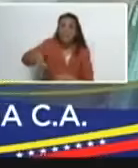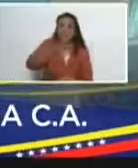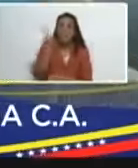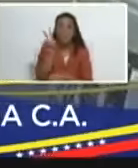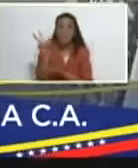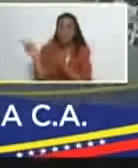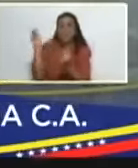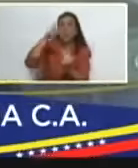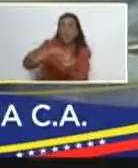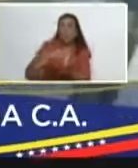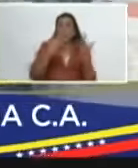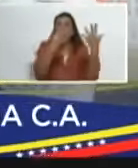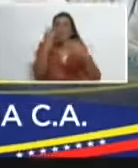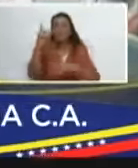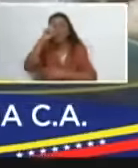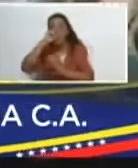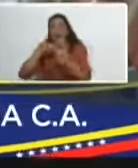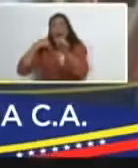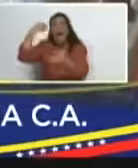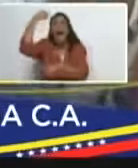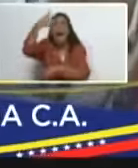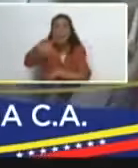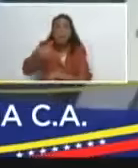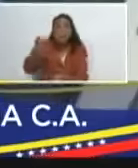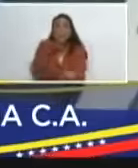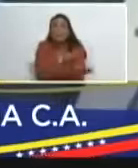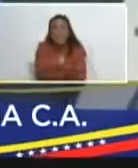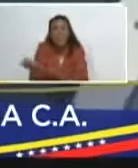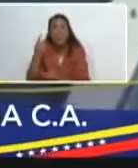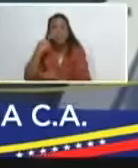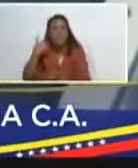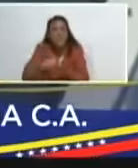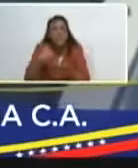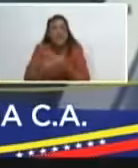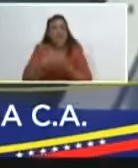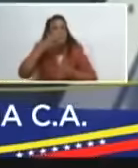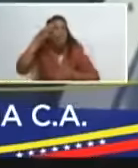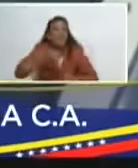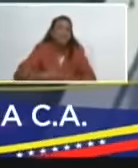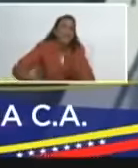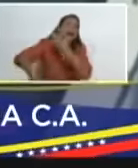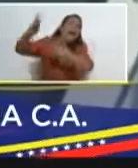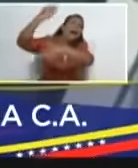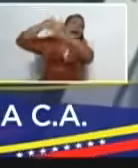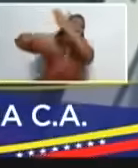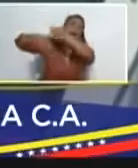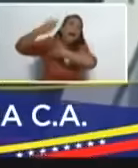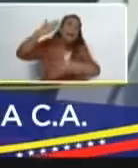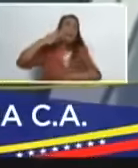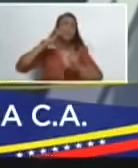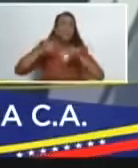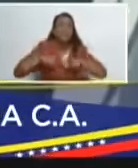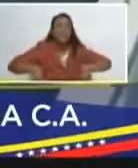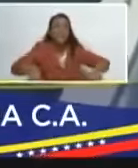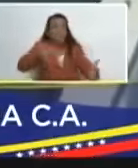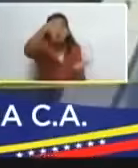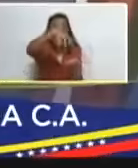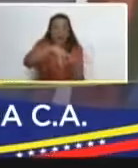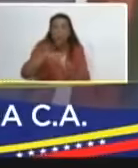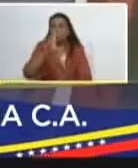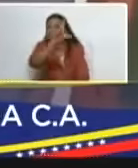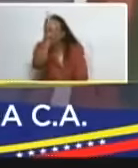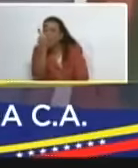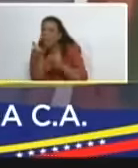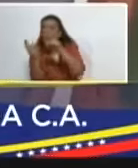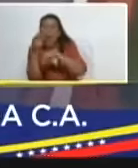por 200 años, los cuales tenemos una invitación para tener una agencia y ser los distribuidores oficiales para ese nuevo estado del Esequibo,